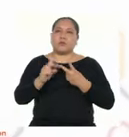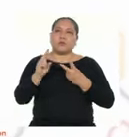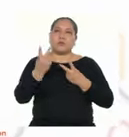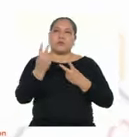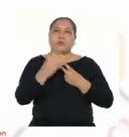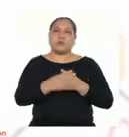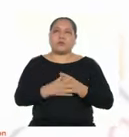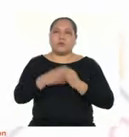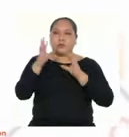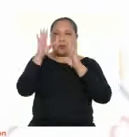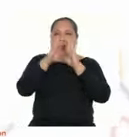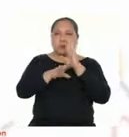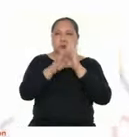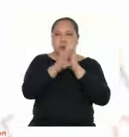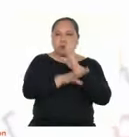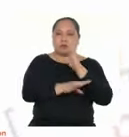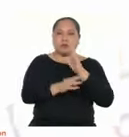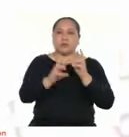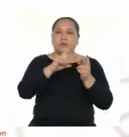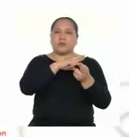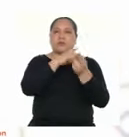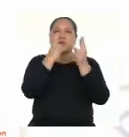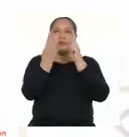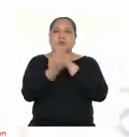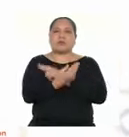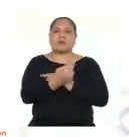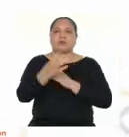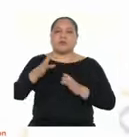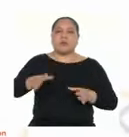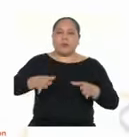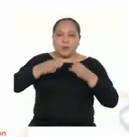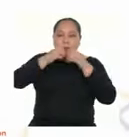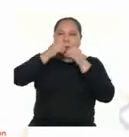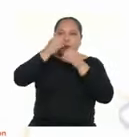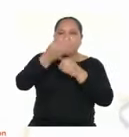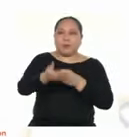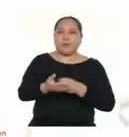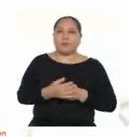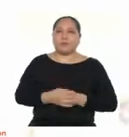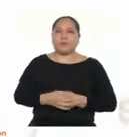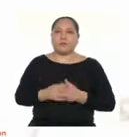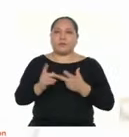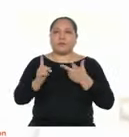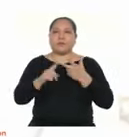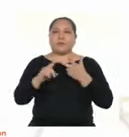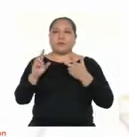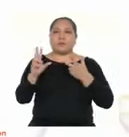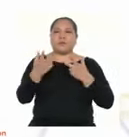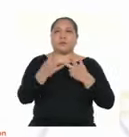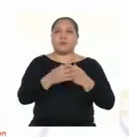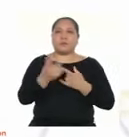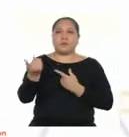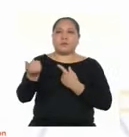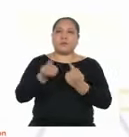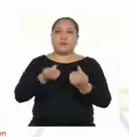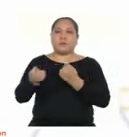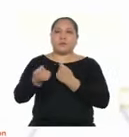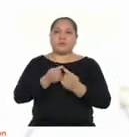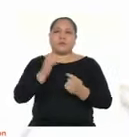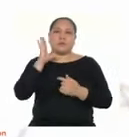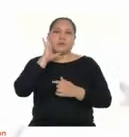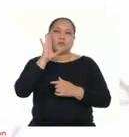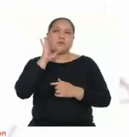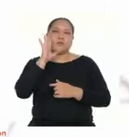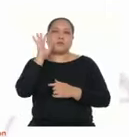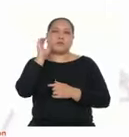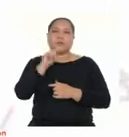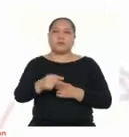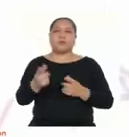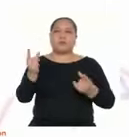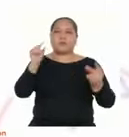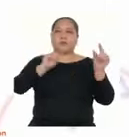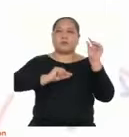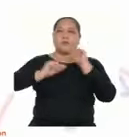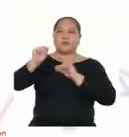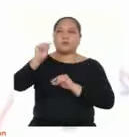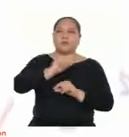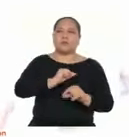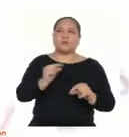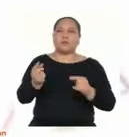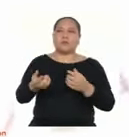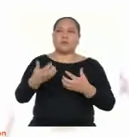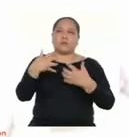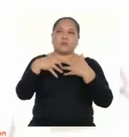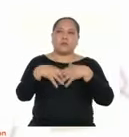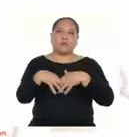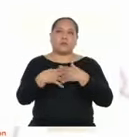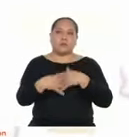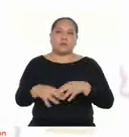2. Reducir o reciclar el plástico. 3. Controlar la contaminación química e